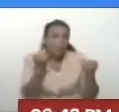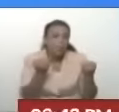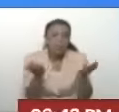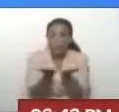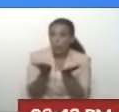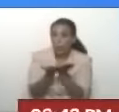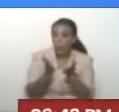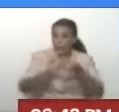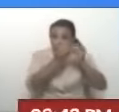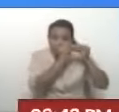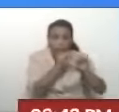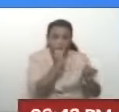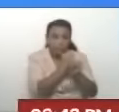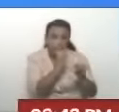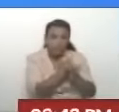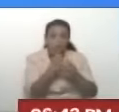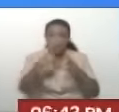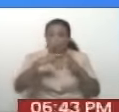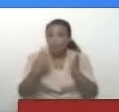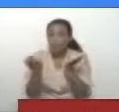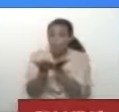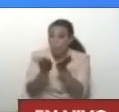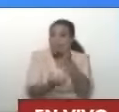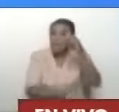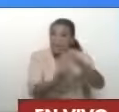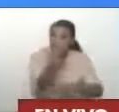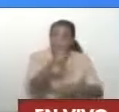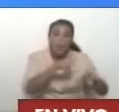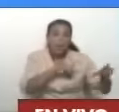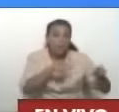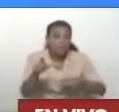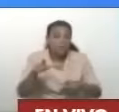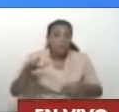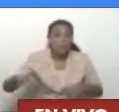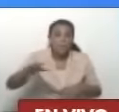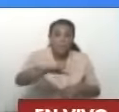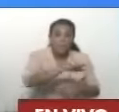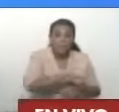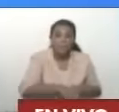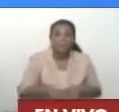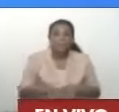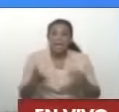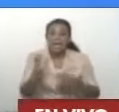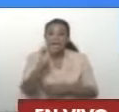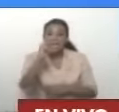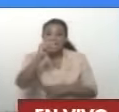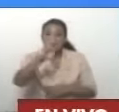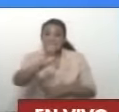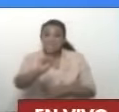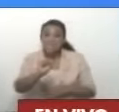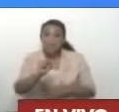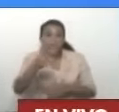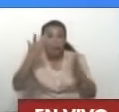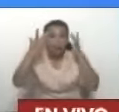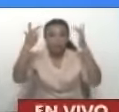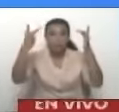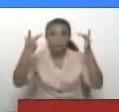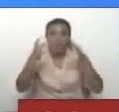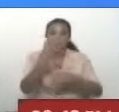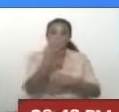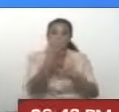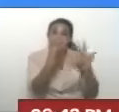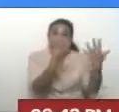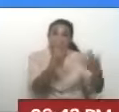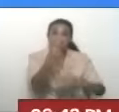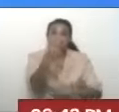escuela de oficios digitales y otras escuelas que se van a activar, el INCE Joven para capacitar